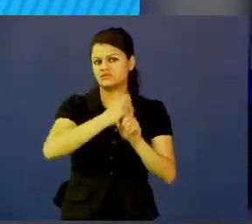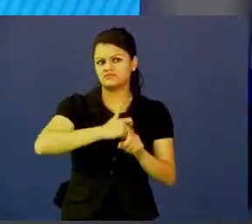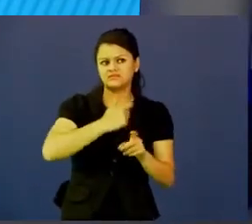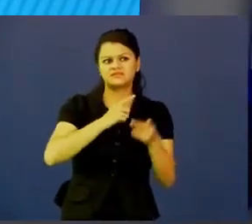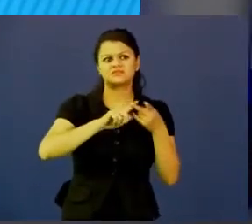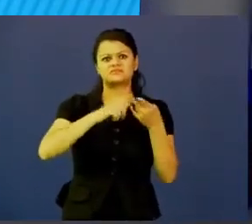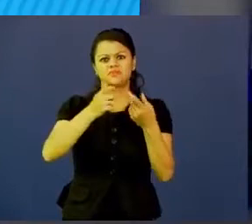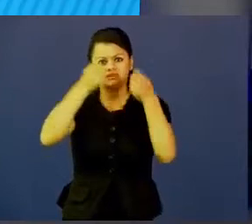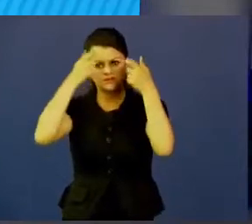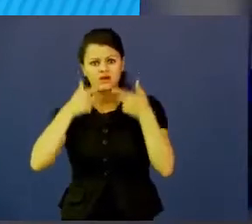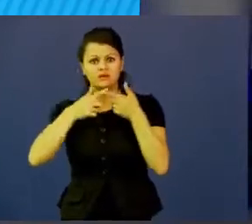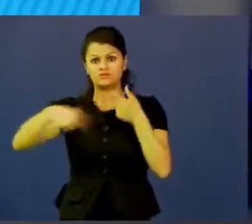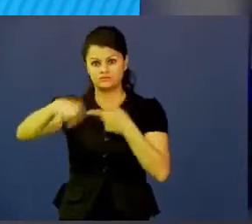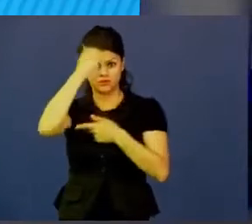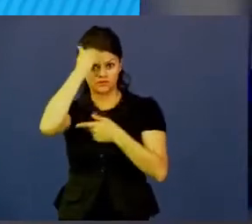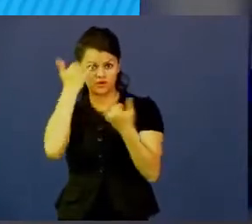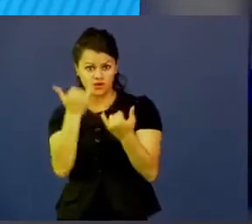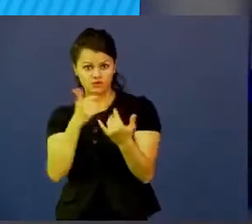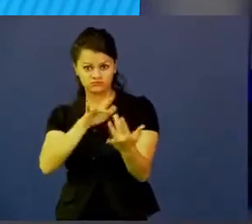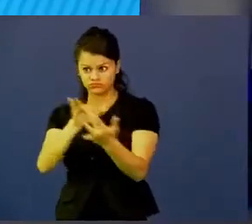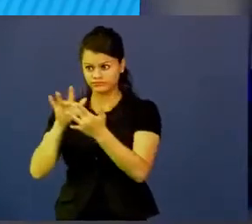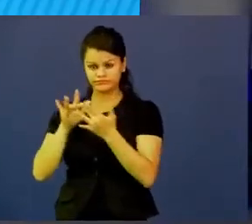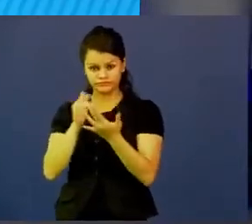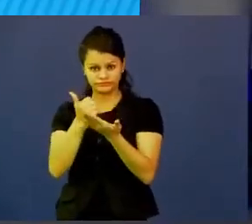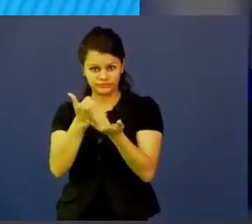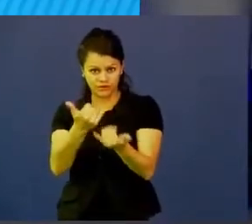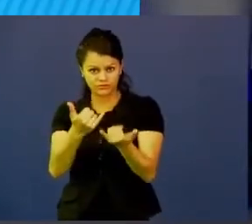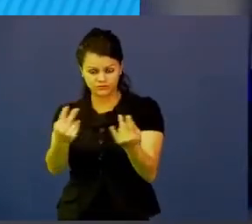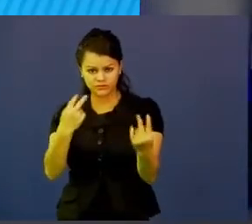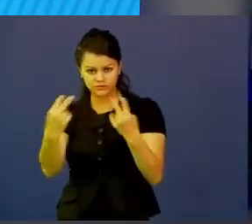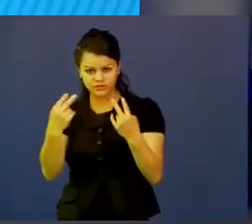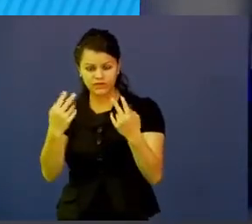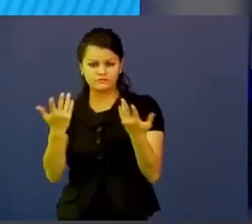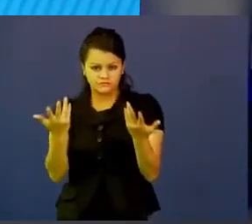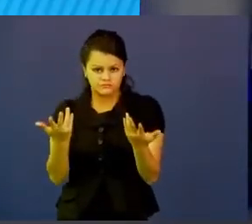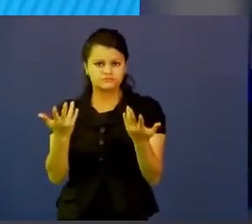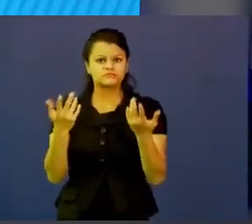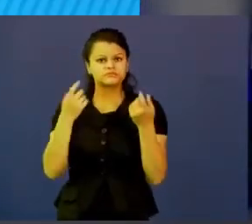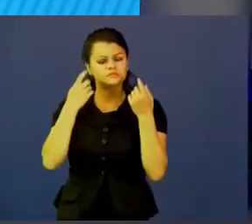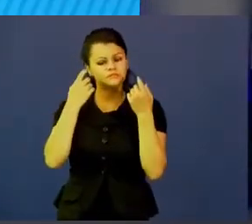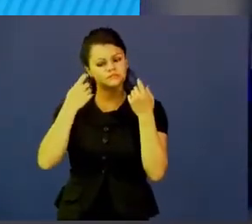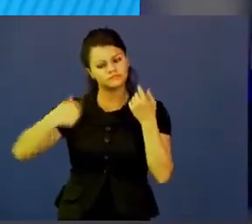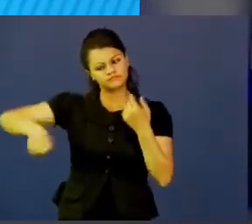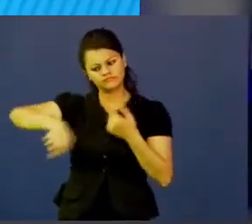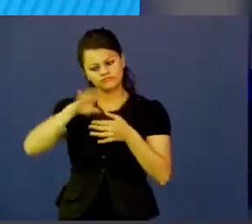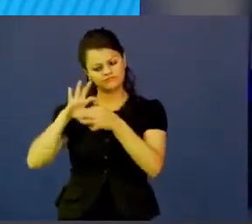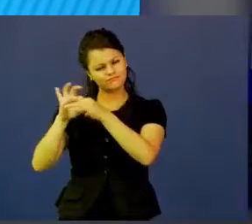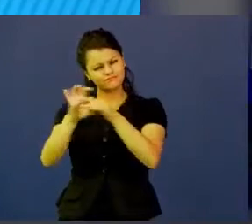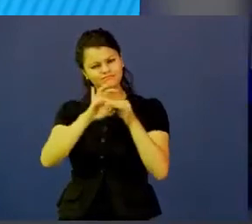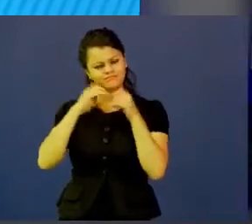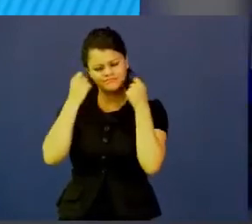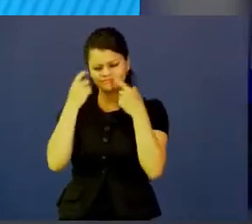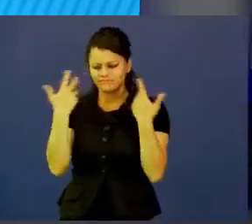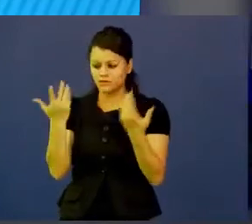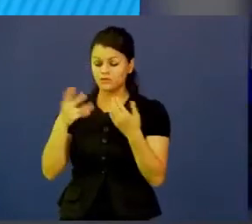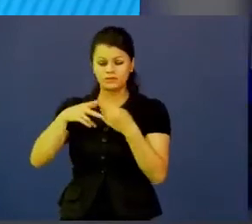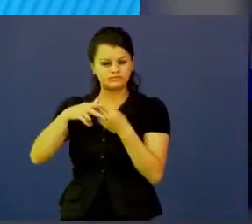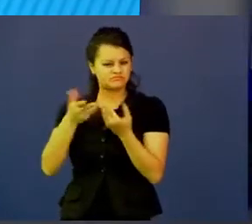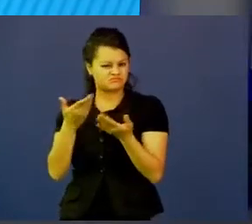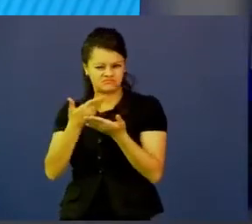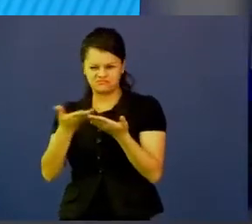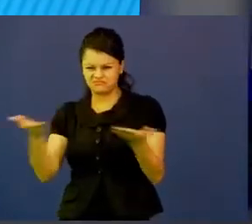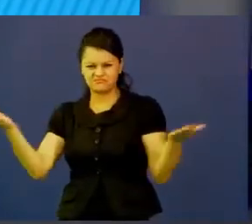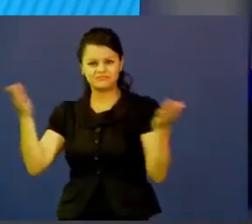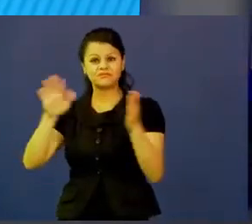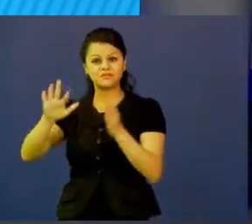que nos están acompañando hoy, para entender cómo enseñar y cómo hacer, tener herramientas de apropiación de tecnología de manera